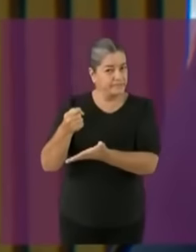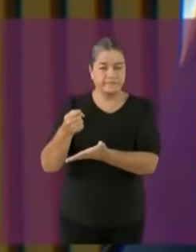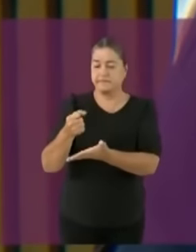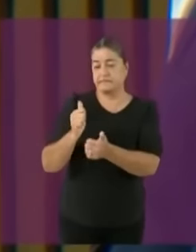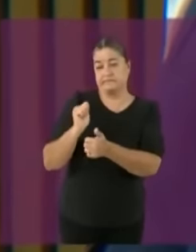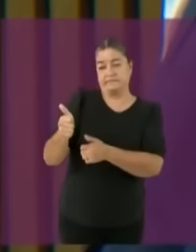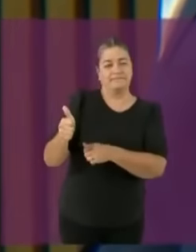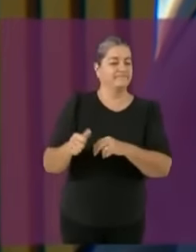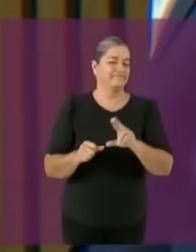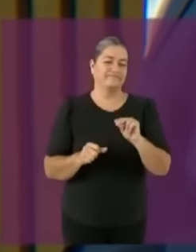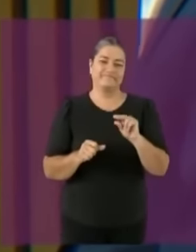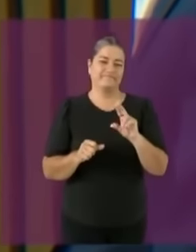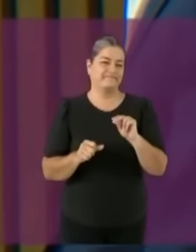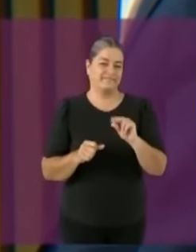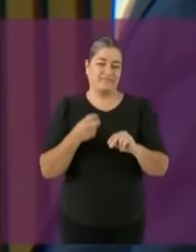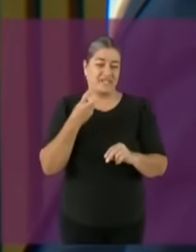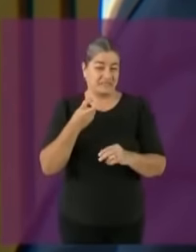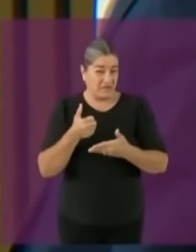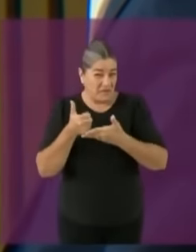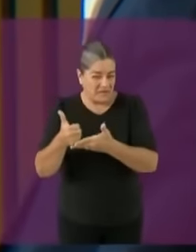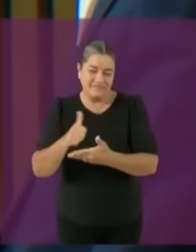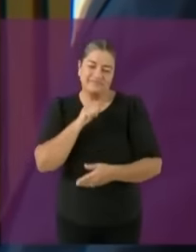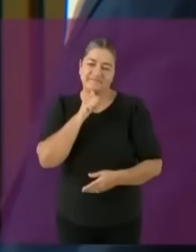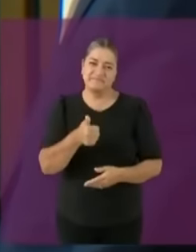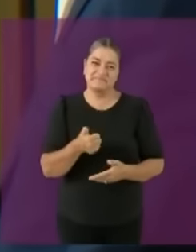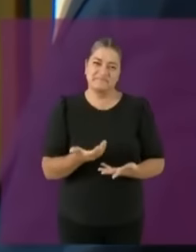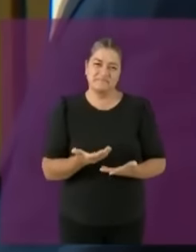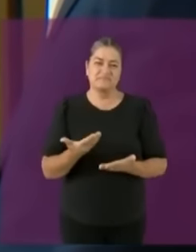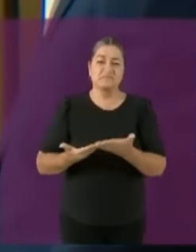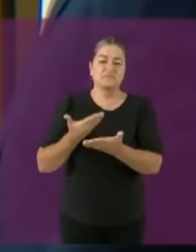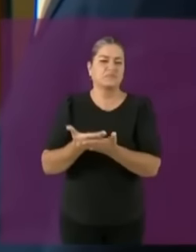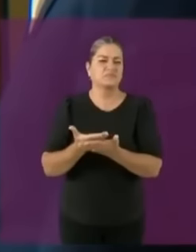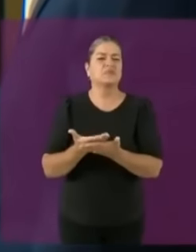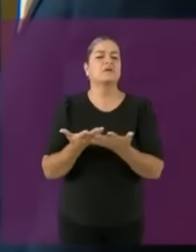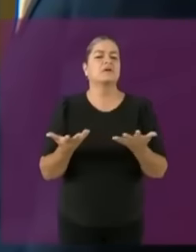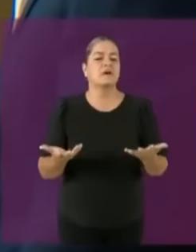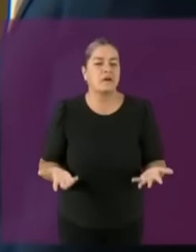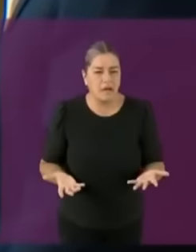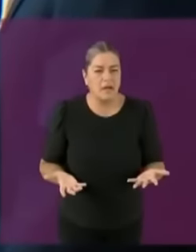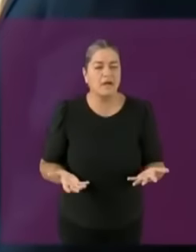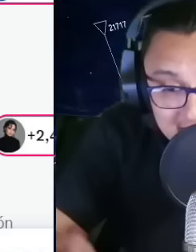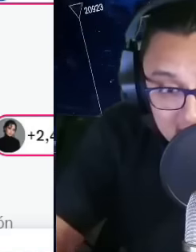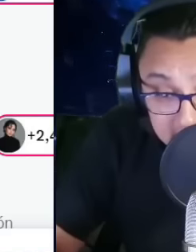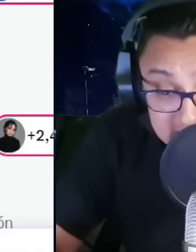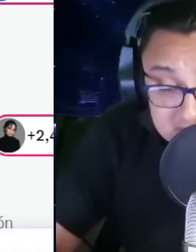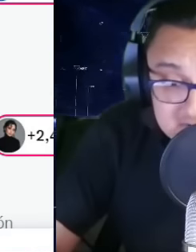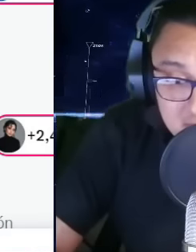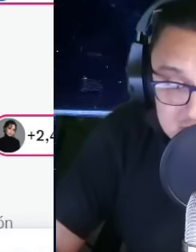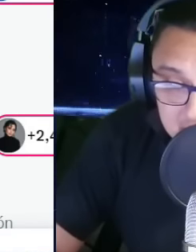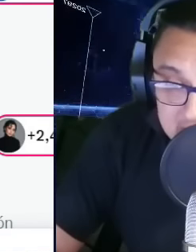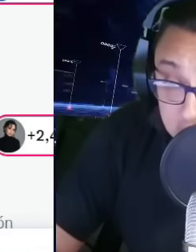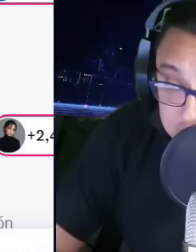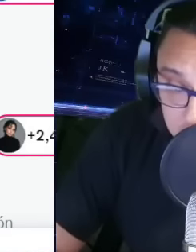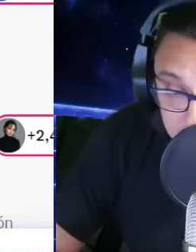para despedirse, mis estimados pregoneros, y pedir el voto, pedir la confianza de la gente. Promete defender la bandera y la saca de cabeza, mis